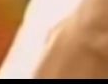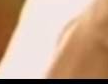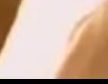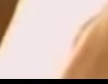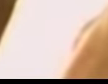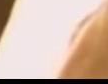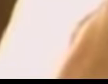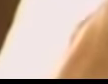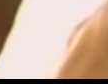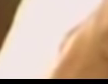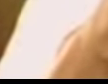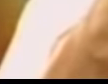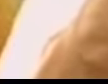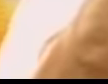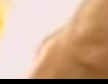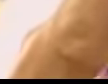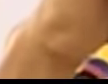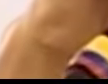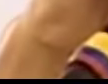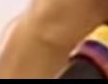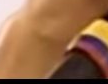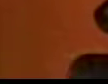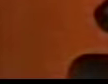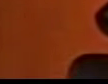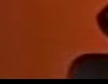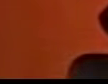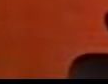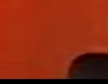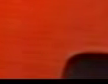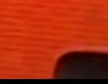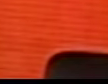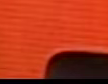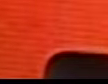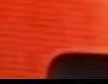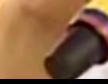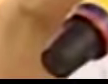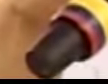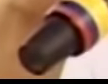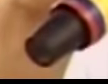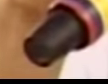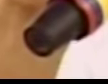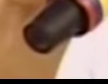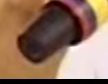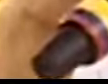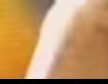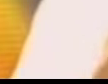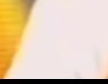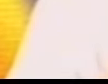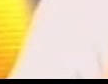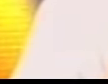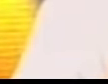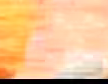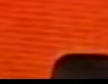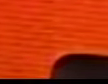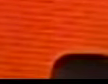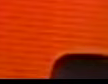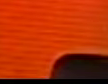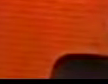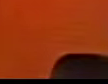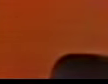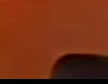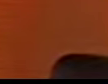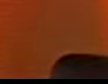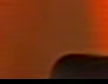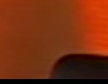pero finalmente no cicleamos. Y el Rolex quedó este en casa. Este tiene hasta ducha, creo, ¿no? Le envidia el ritmo cardíaco y todas esas cosas. Lo peor